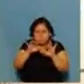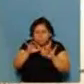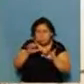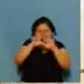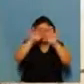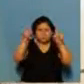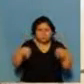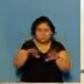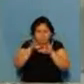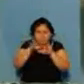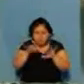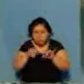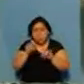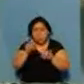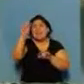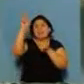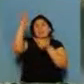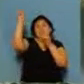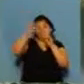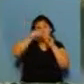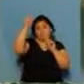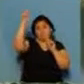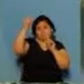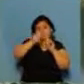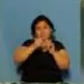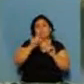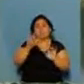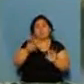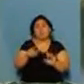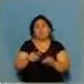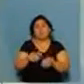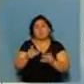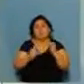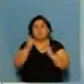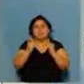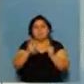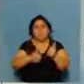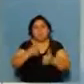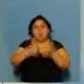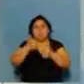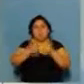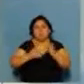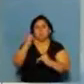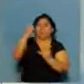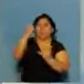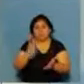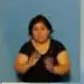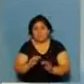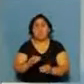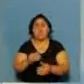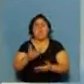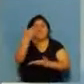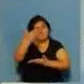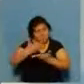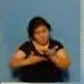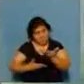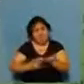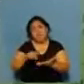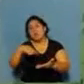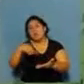hectáreas satelitalmente, y esto nos va a dar mayor competitividad, que en definitiva es lo que buscamos. En la parte de papel, con el lanzamiento de